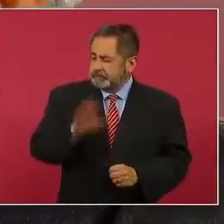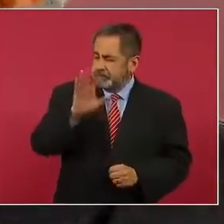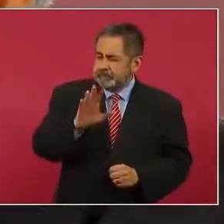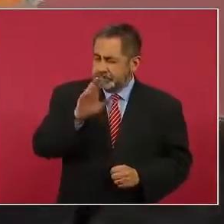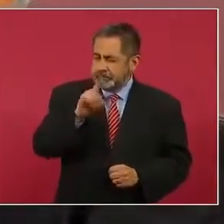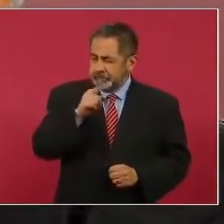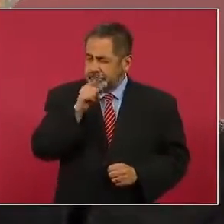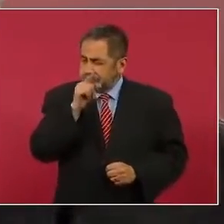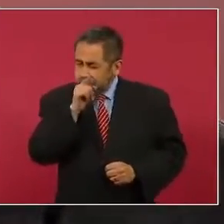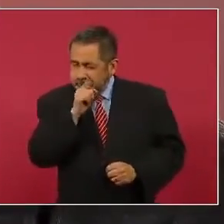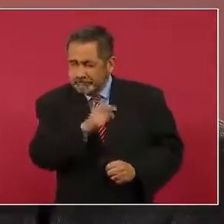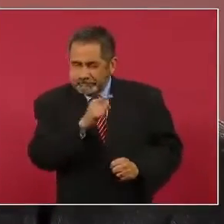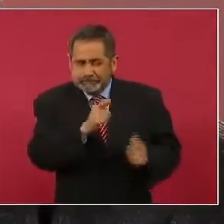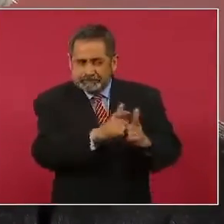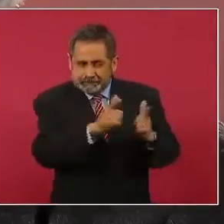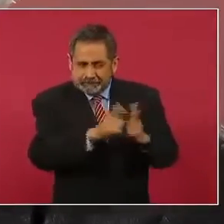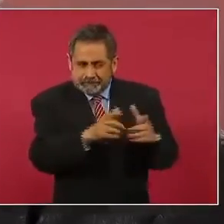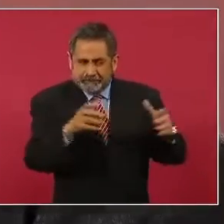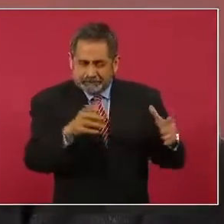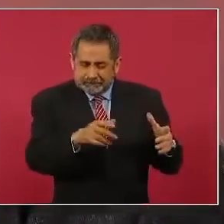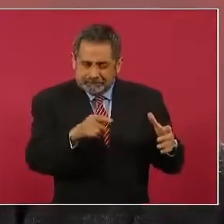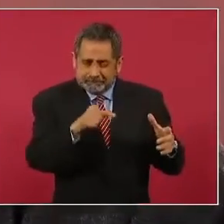presuntamente en ese grupo